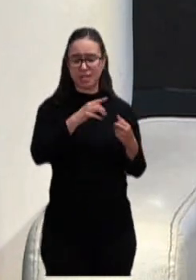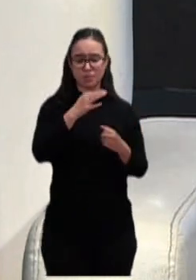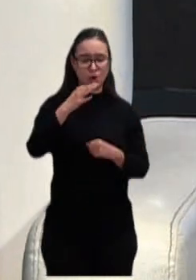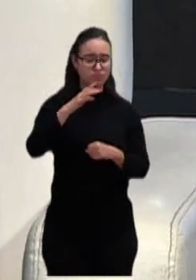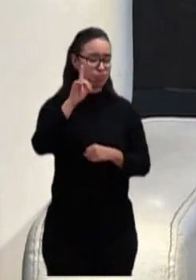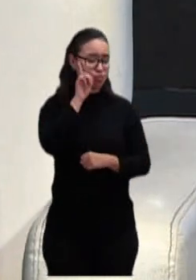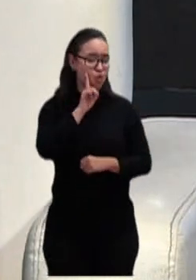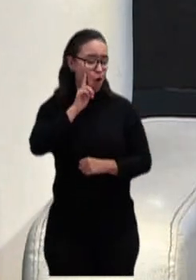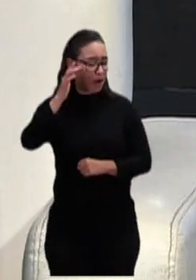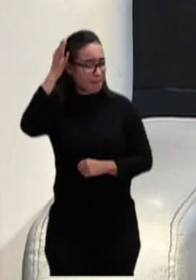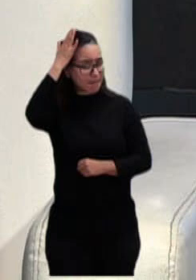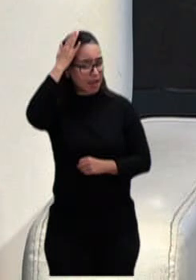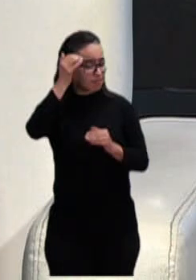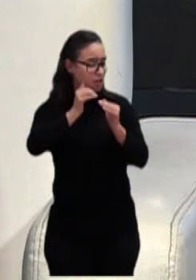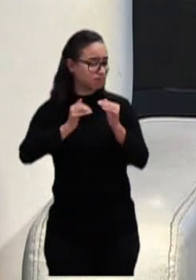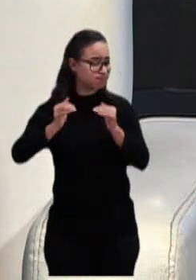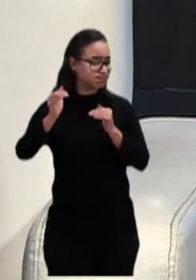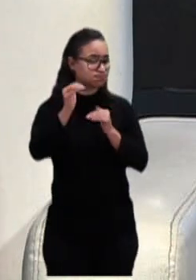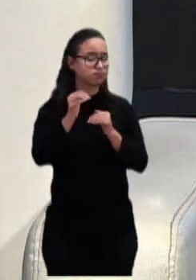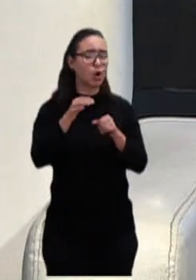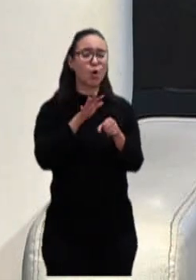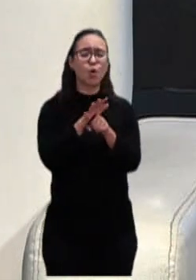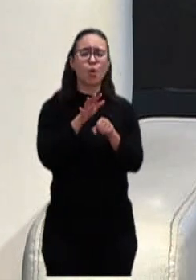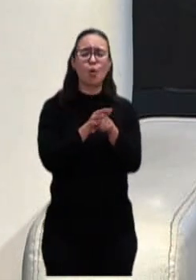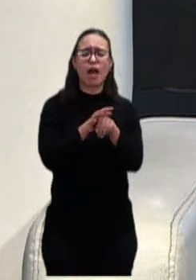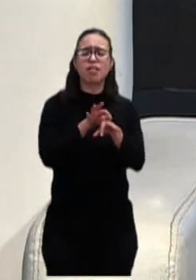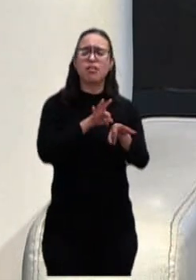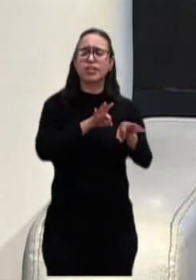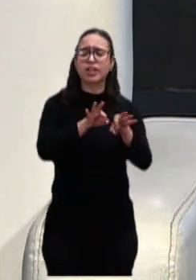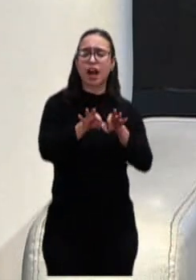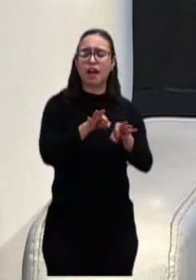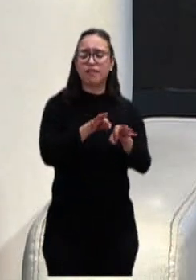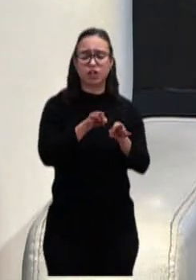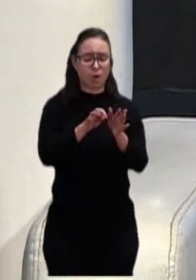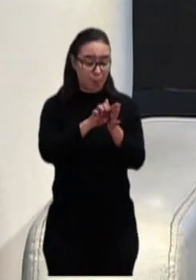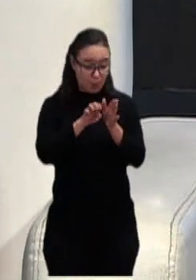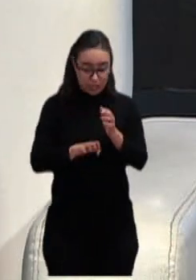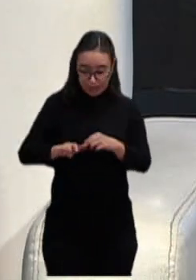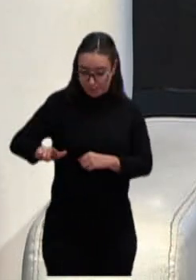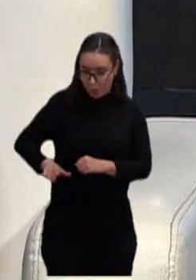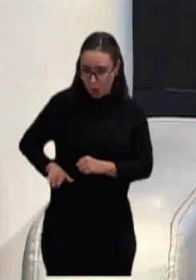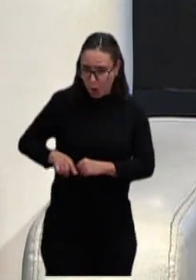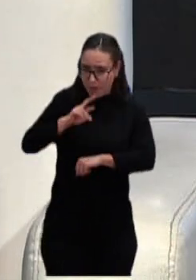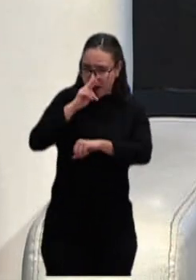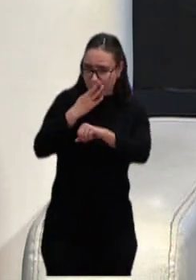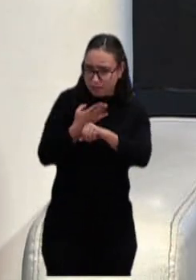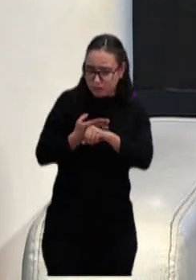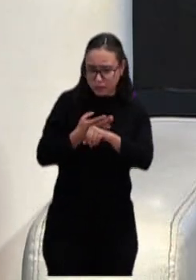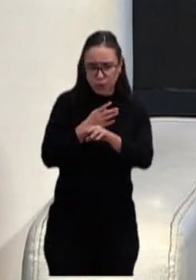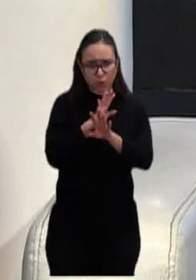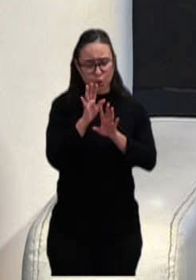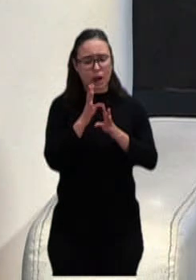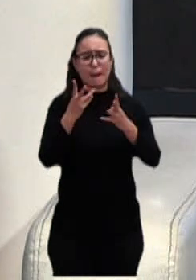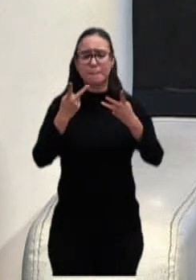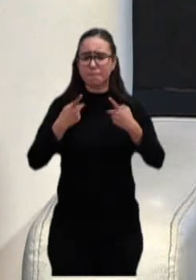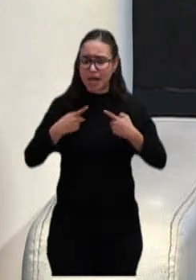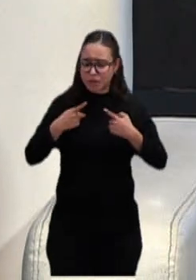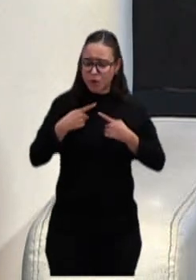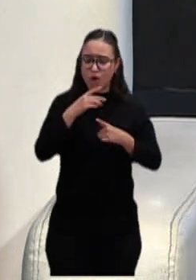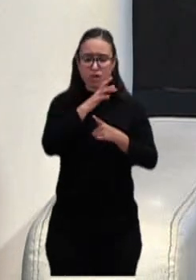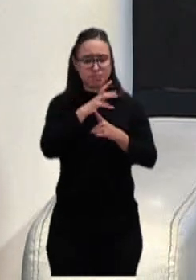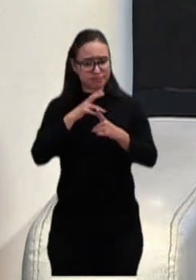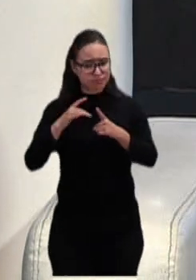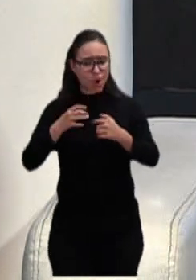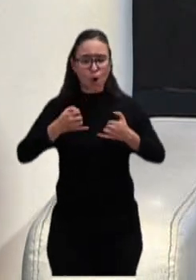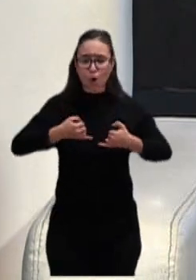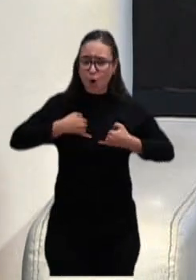el trabajo que debe de hacer porque en una más de responsabilidad del gobierno si no es de la sociedad es de los jóvenes es de los